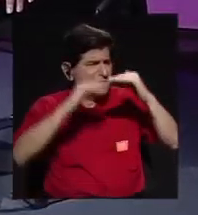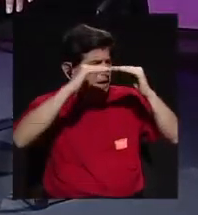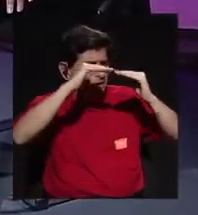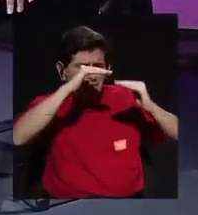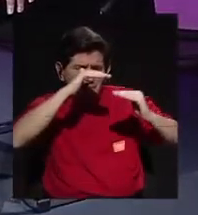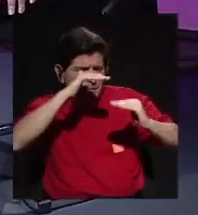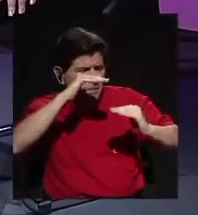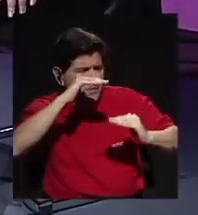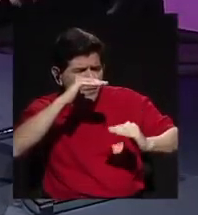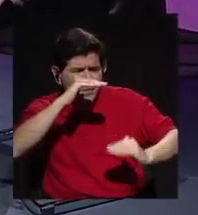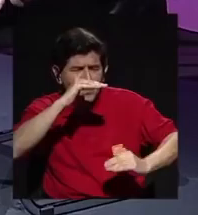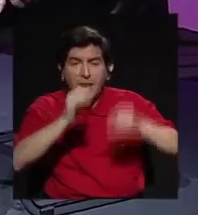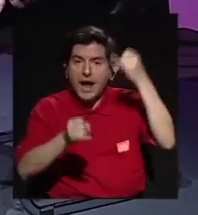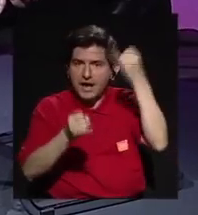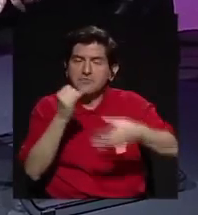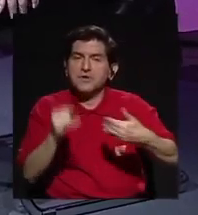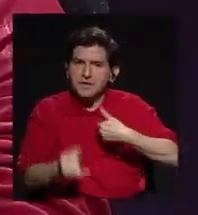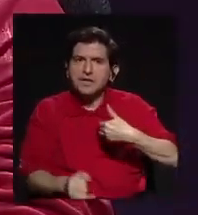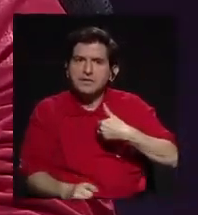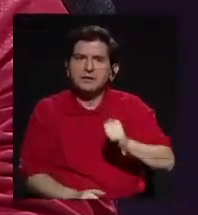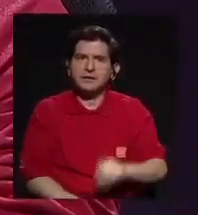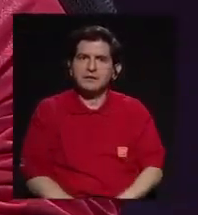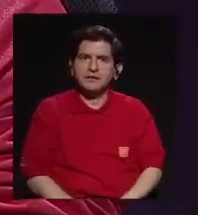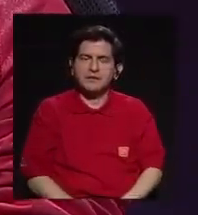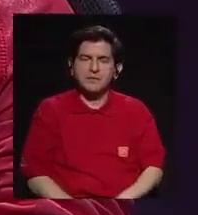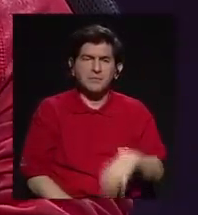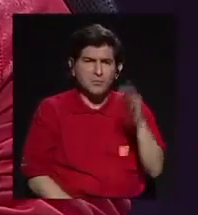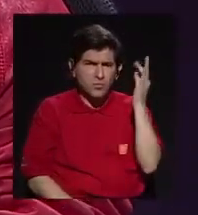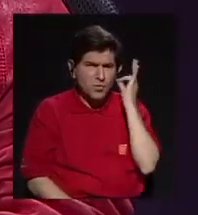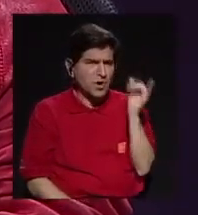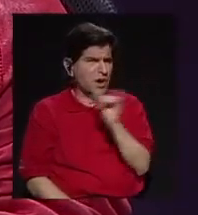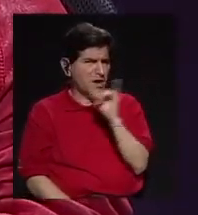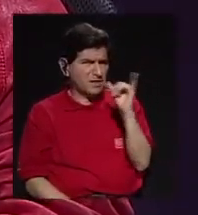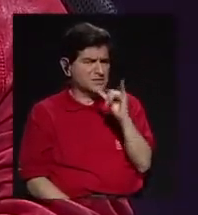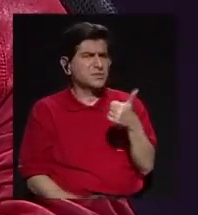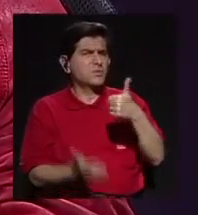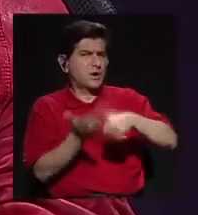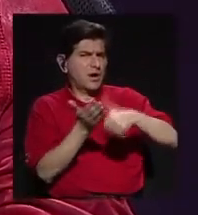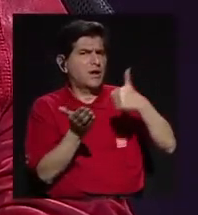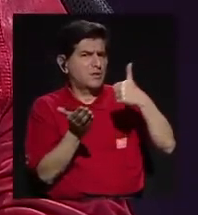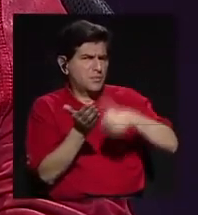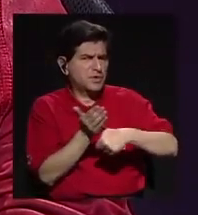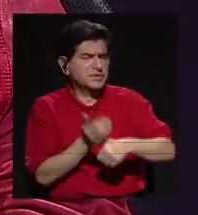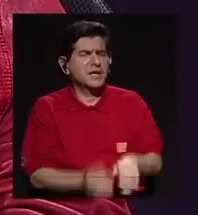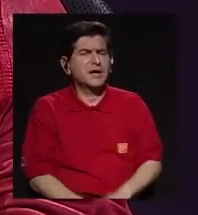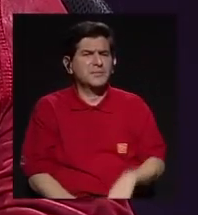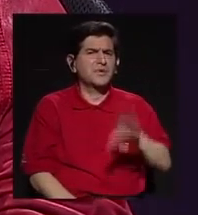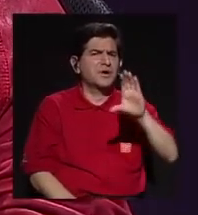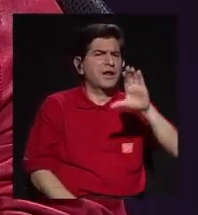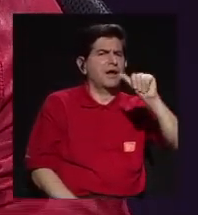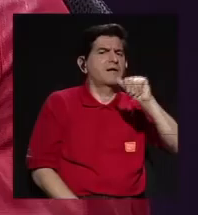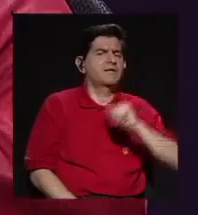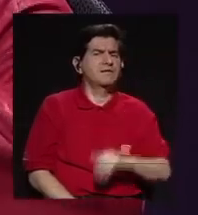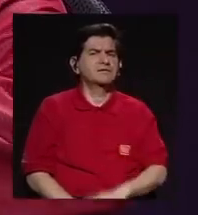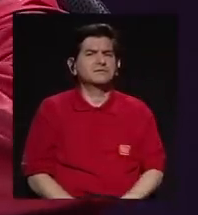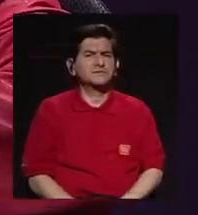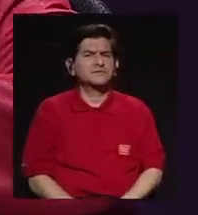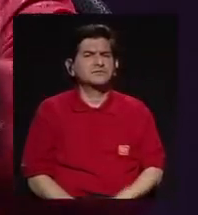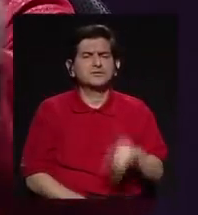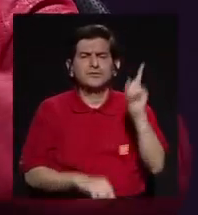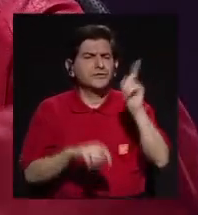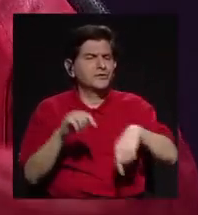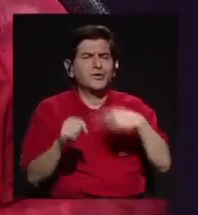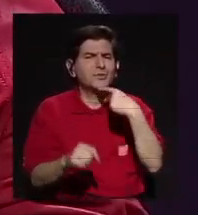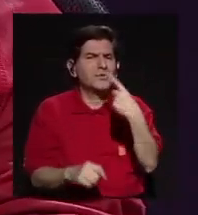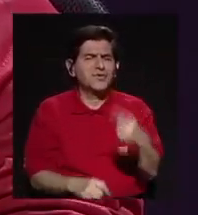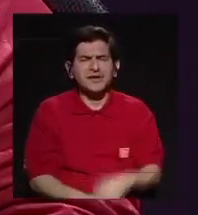con respecto a lo que logró en esto. Entonces, también hay mujeres que votaron por Carlos Alvarado, ¿verdad? Entonces, no podríamos